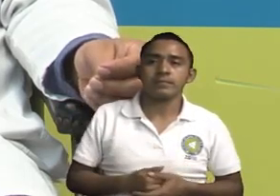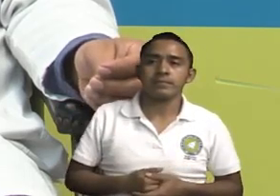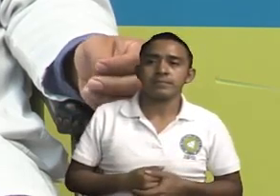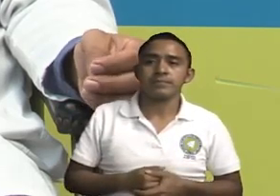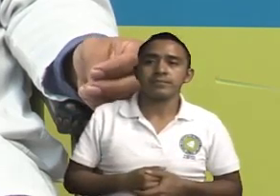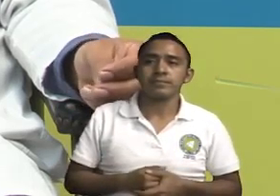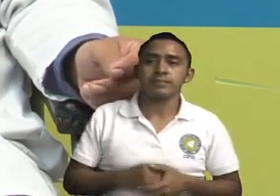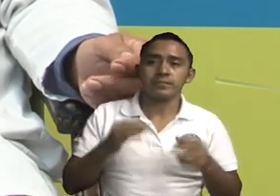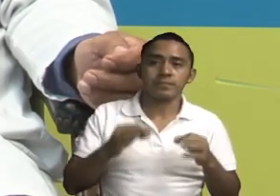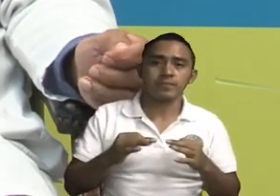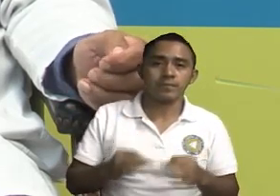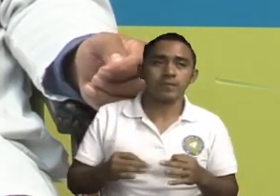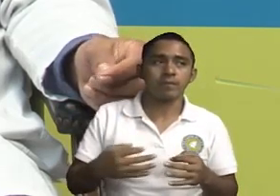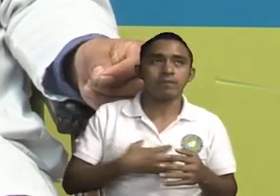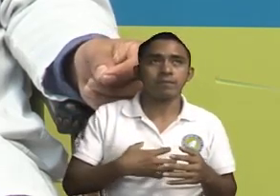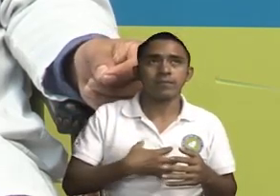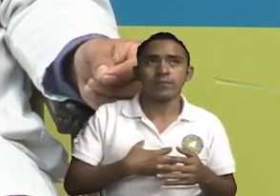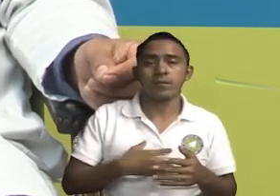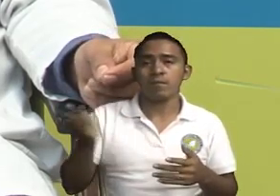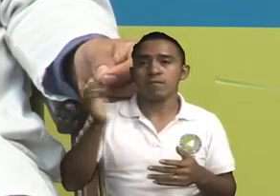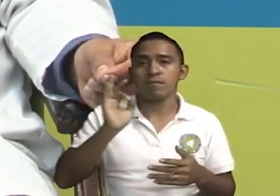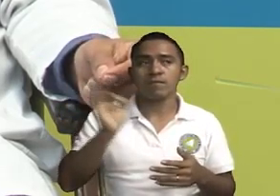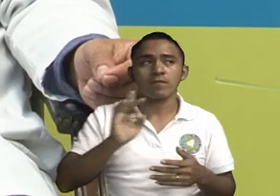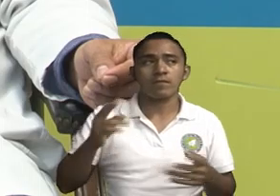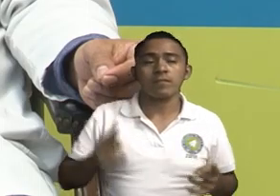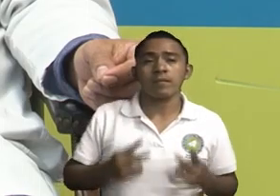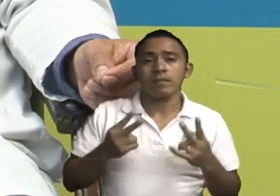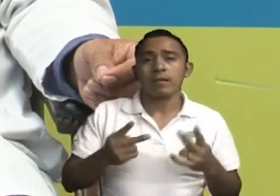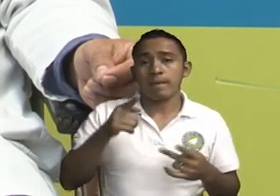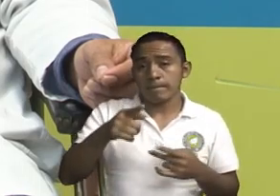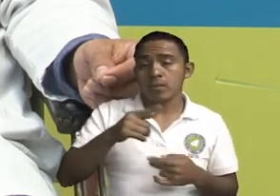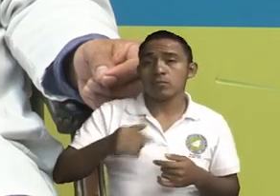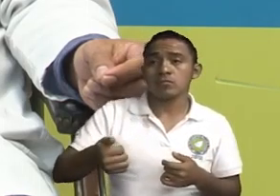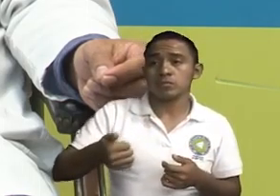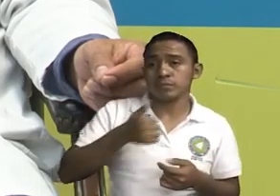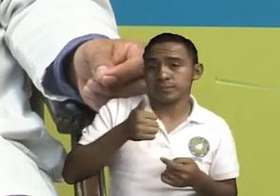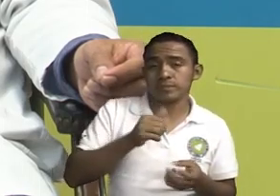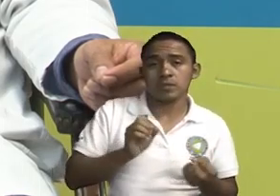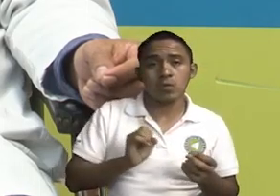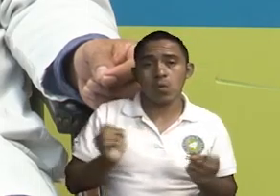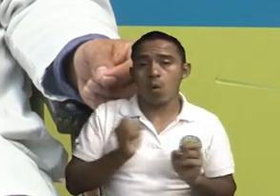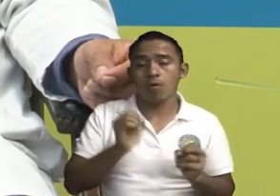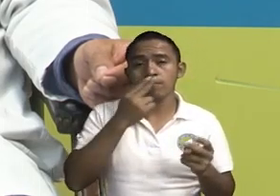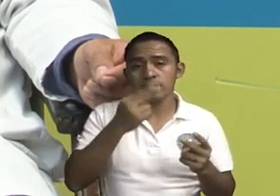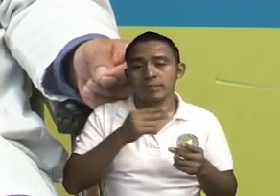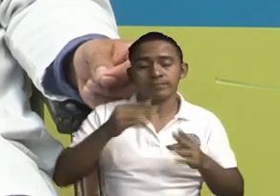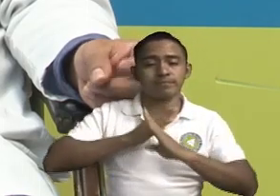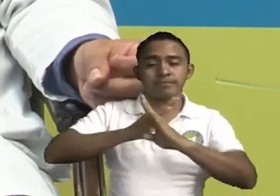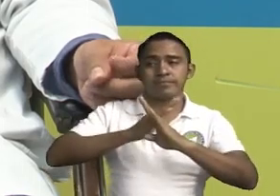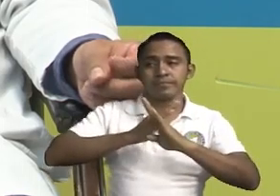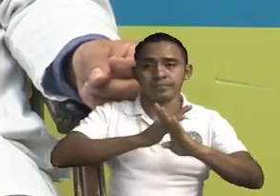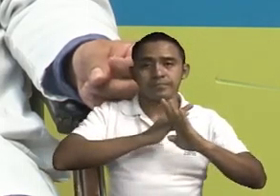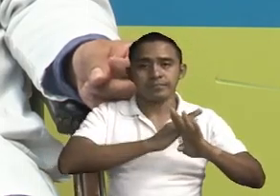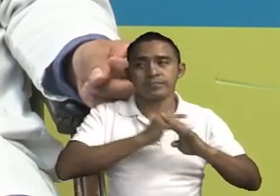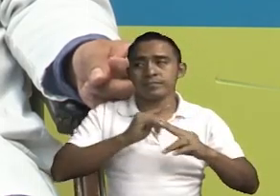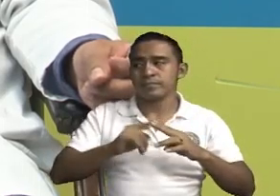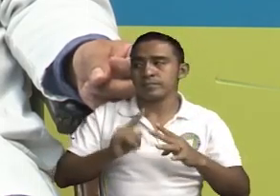es cambiar de estilo de vida. Uh-huh. ¿Verdad? Si fumas, dejar de fumar. Si bebes, dejar de beber. La